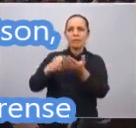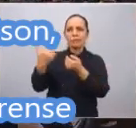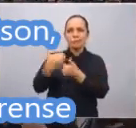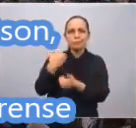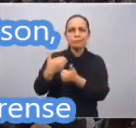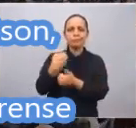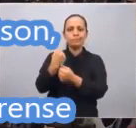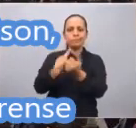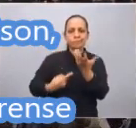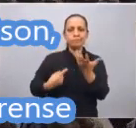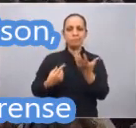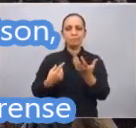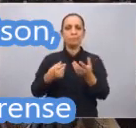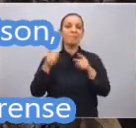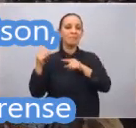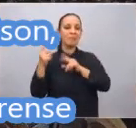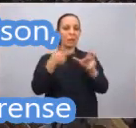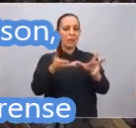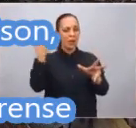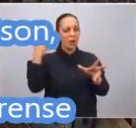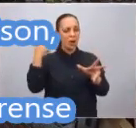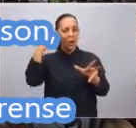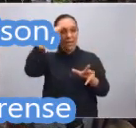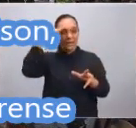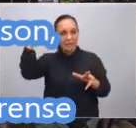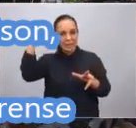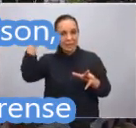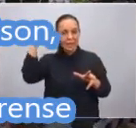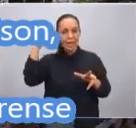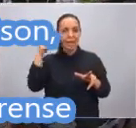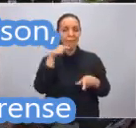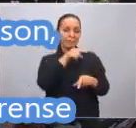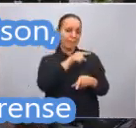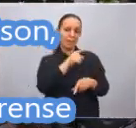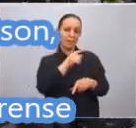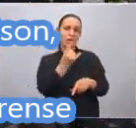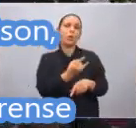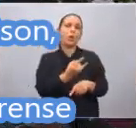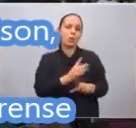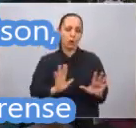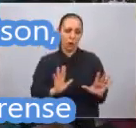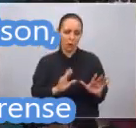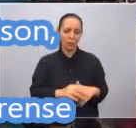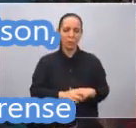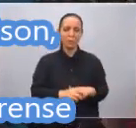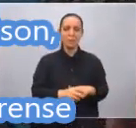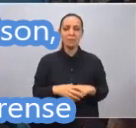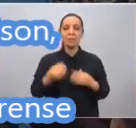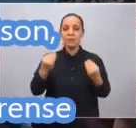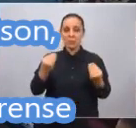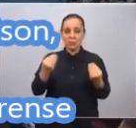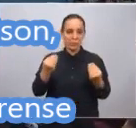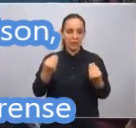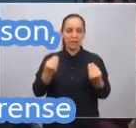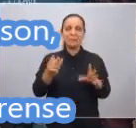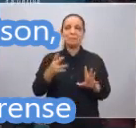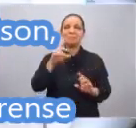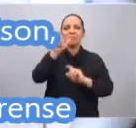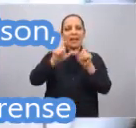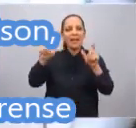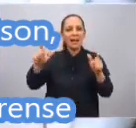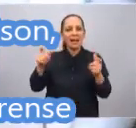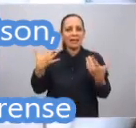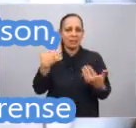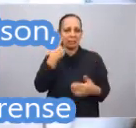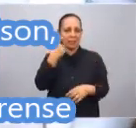decía también el otro día Cristina, trucho, porque cualquiera puede decir